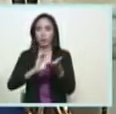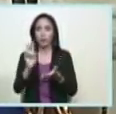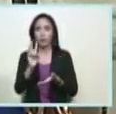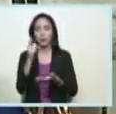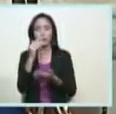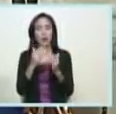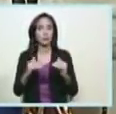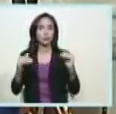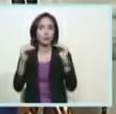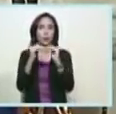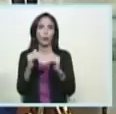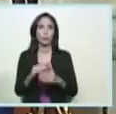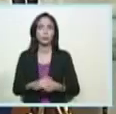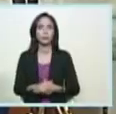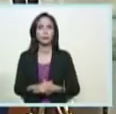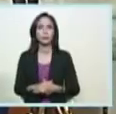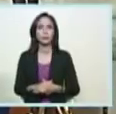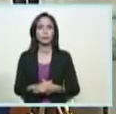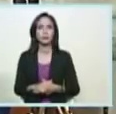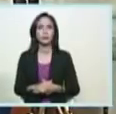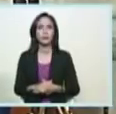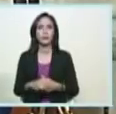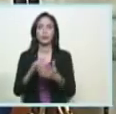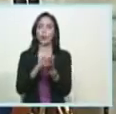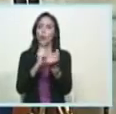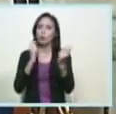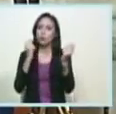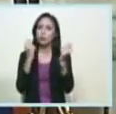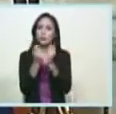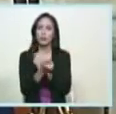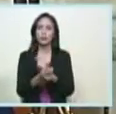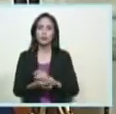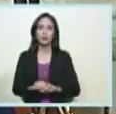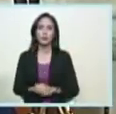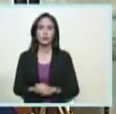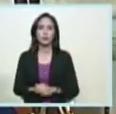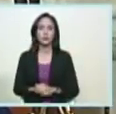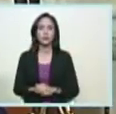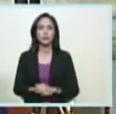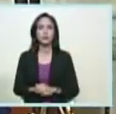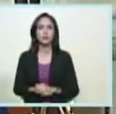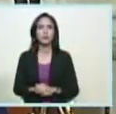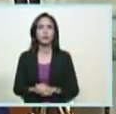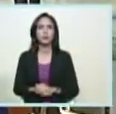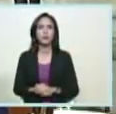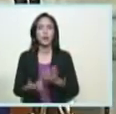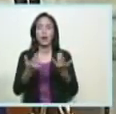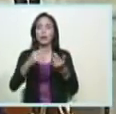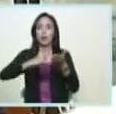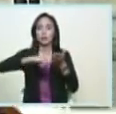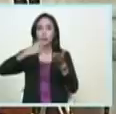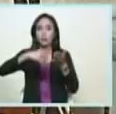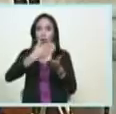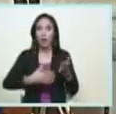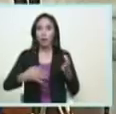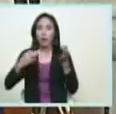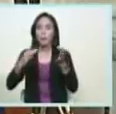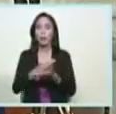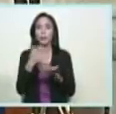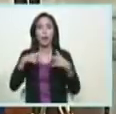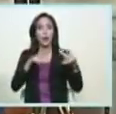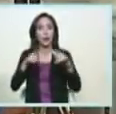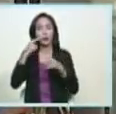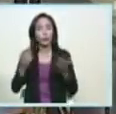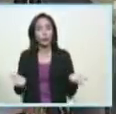bueno igualmente a esta reconversión que he firmado y que ya ha activado